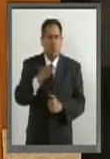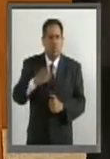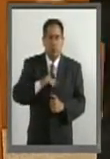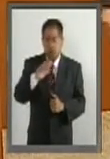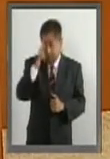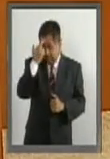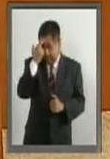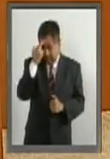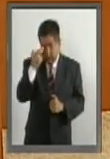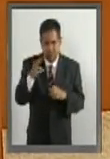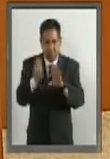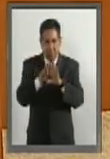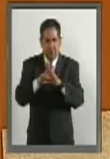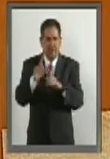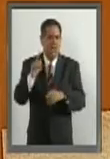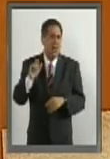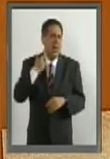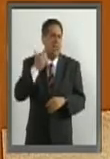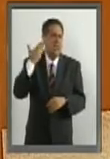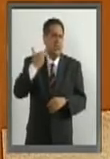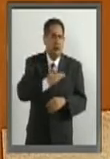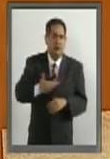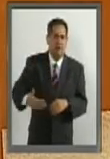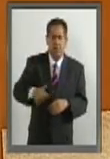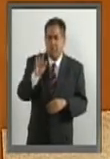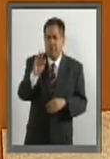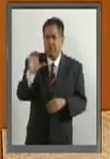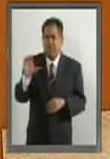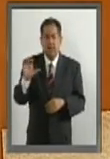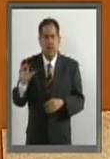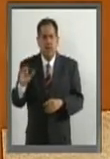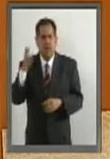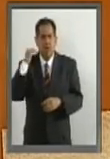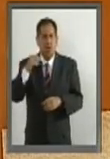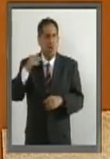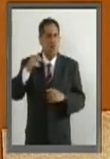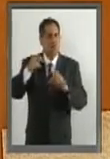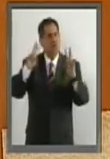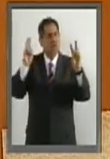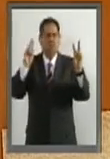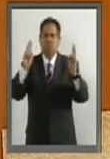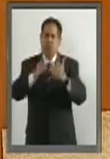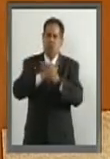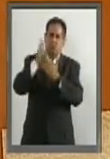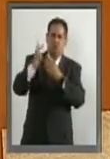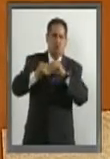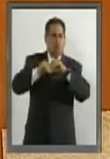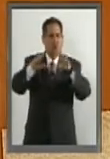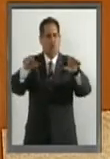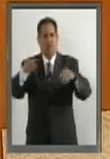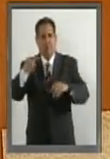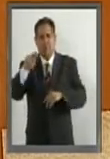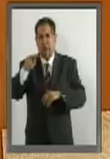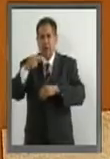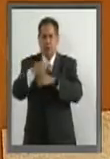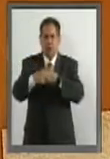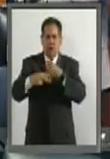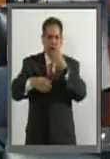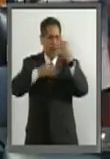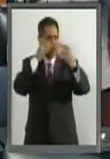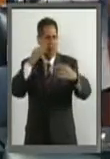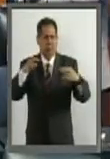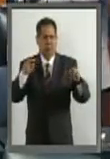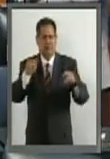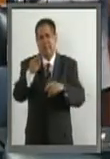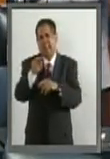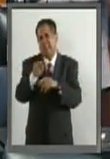que Calderón, en un programa máximo de la televisión Televisa,